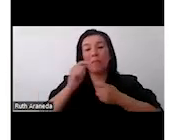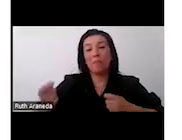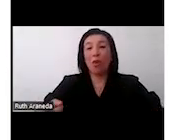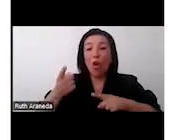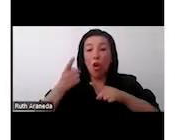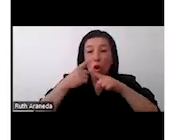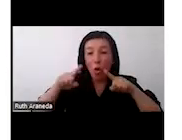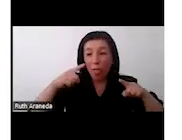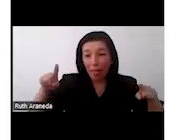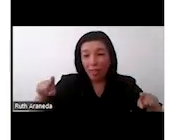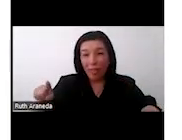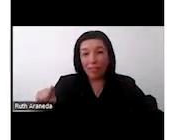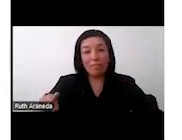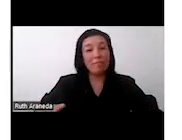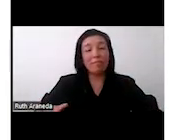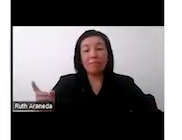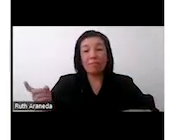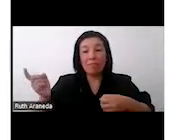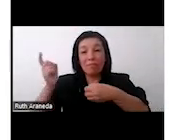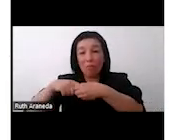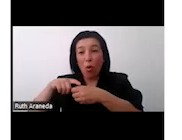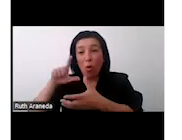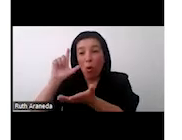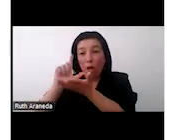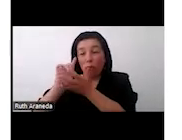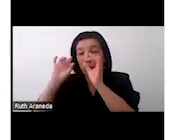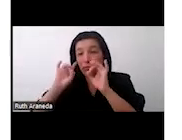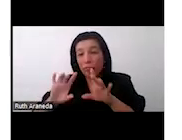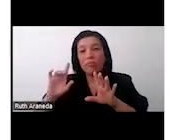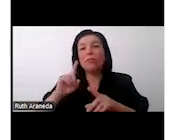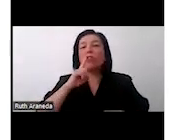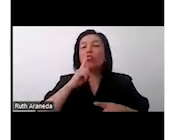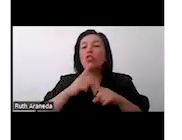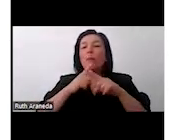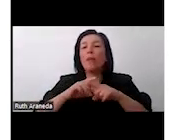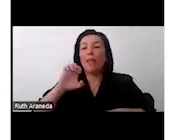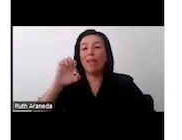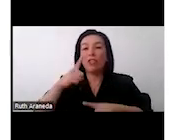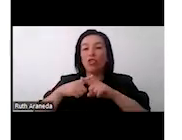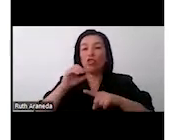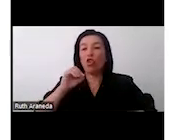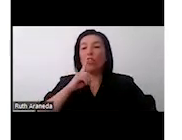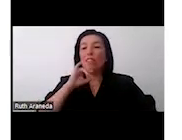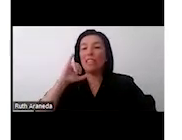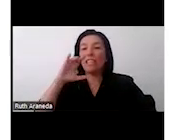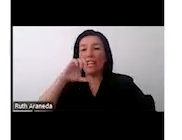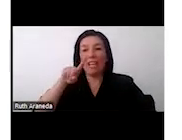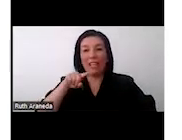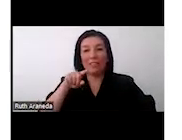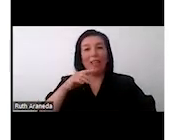otras que no pertenecen a un lugar, pero aún así están, se les llaman exóticas, ¿ya? Uno tiende a